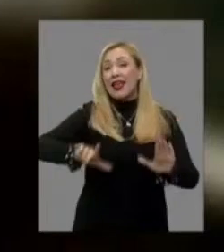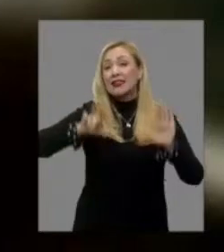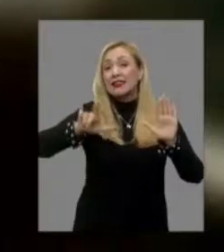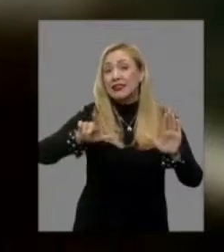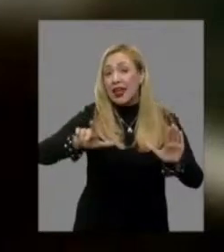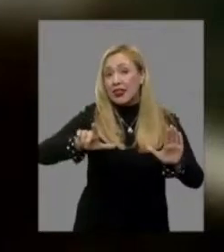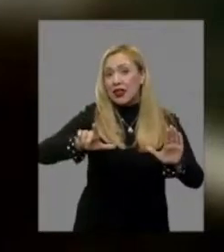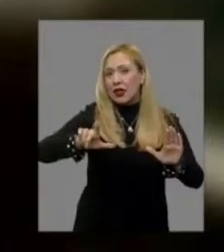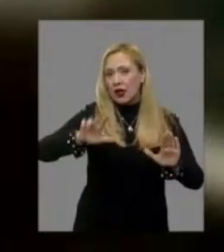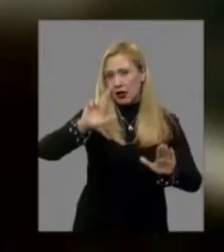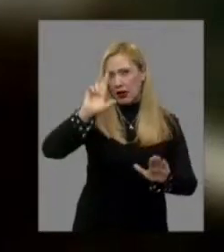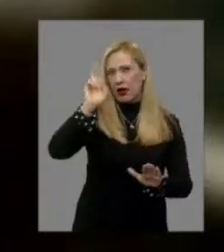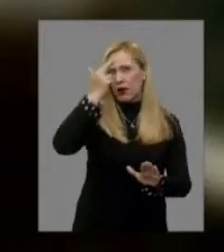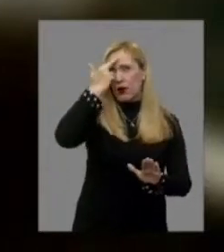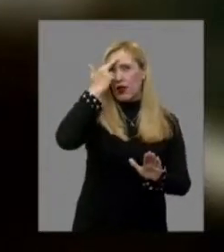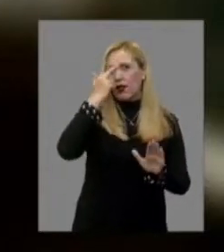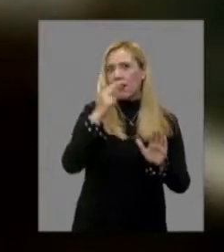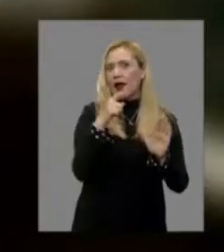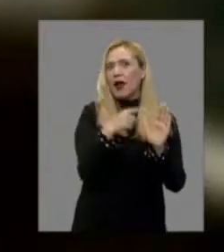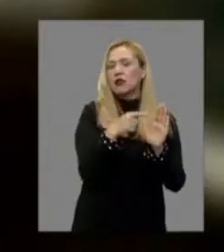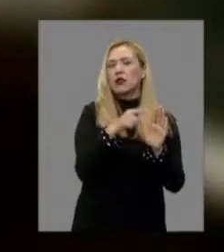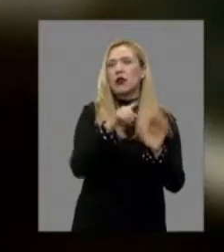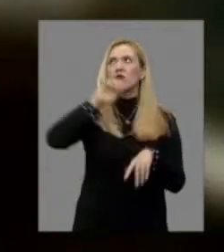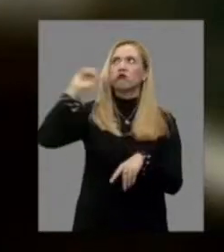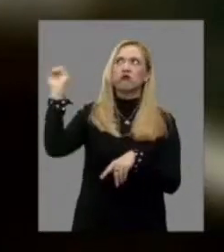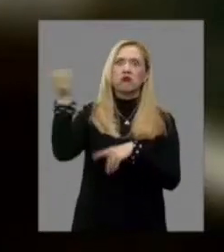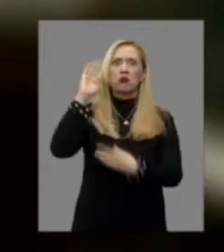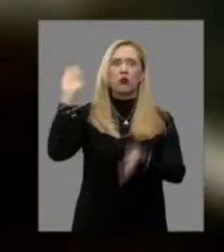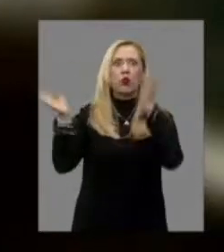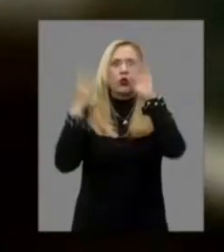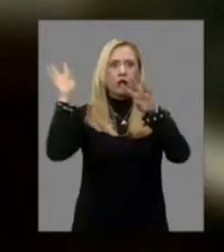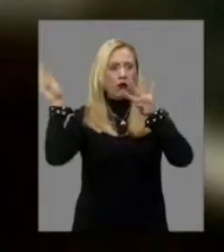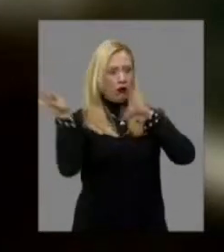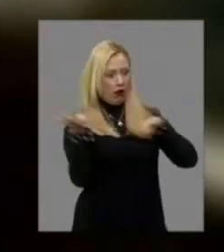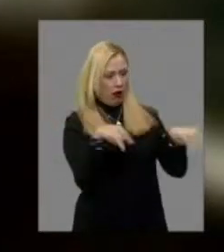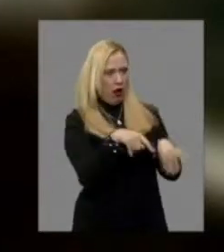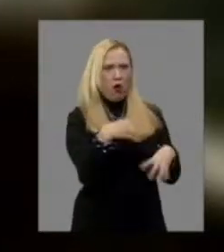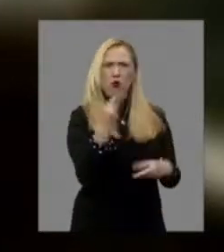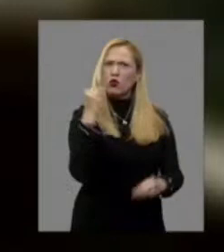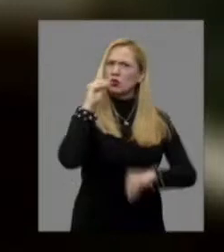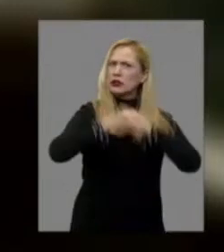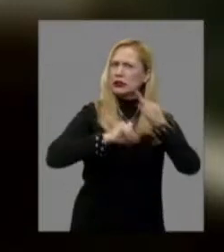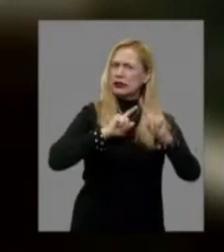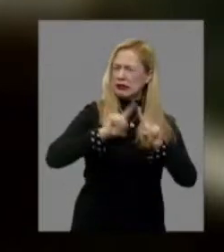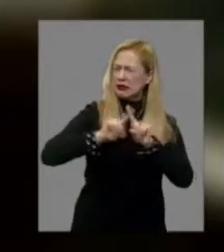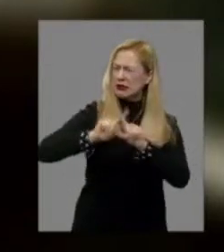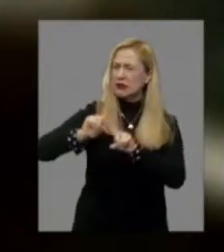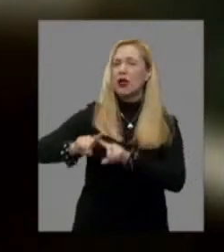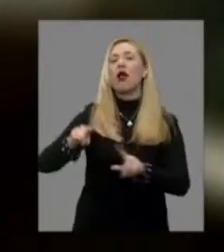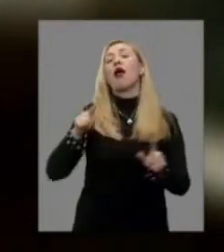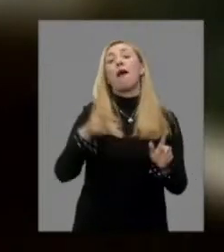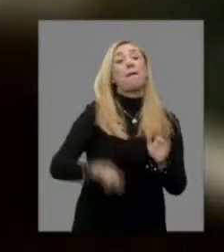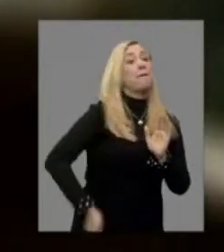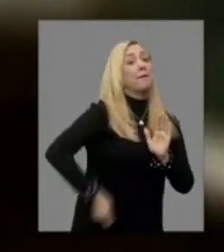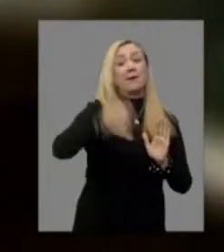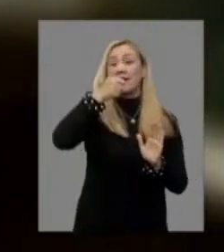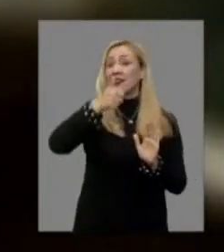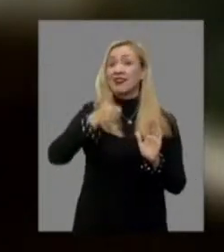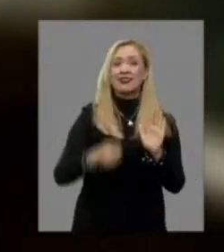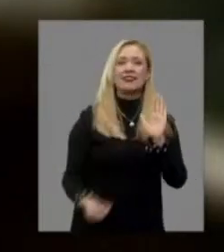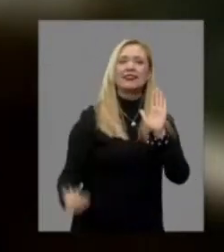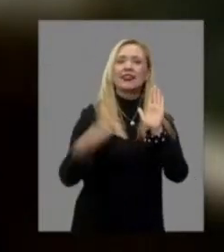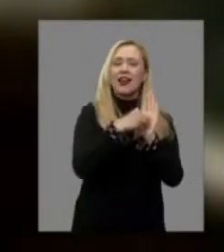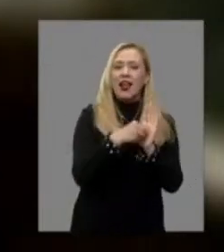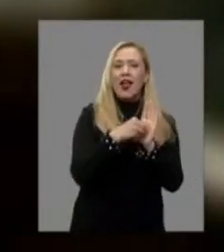en comparación con otras constituciones del mundo, y en la que se estableció por primera vez diversas